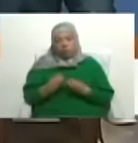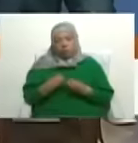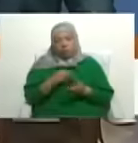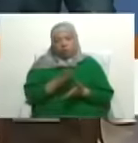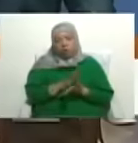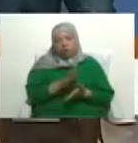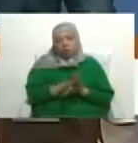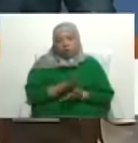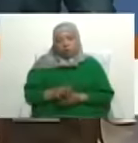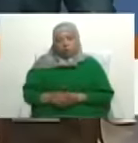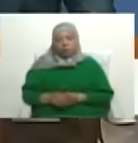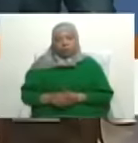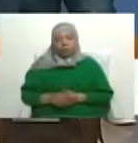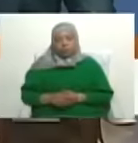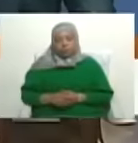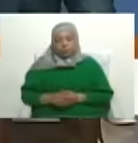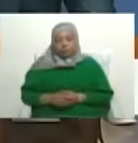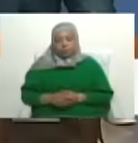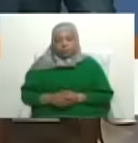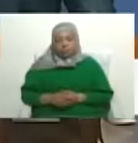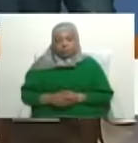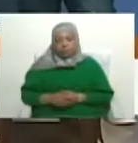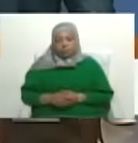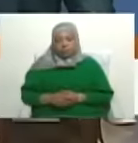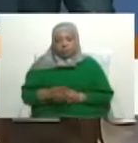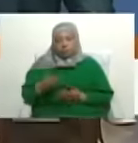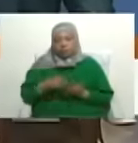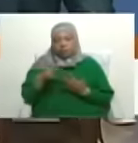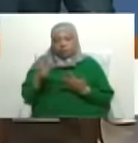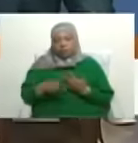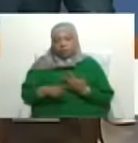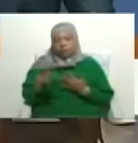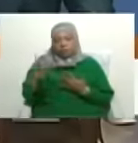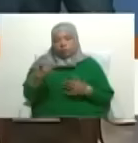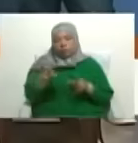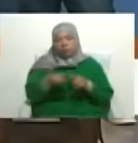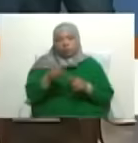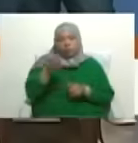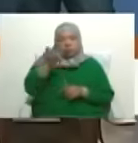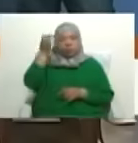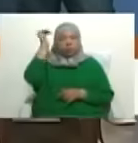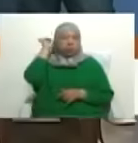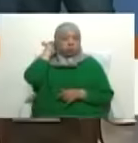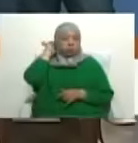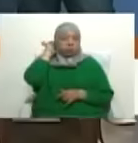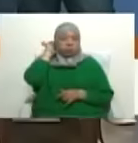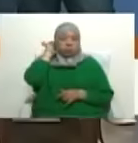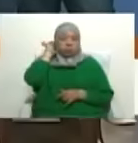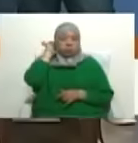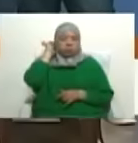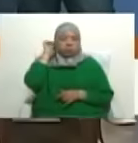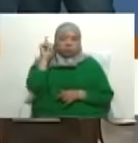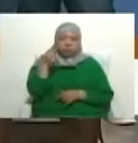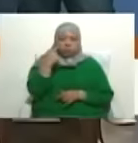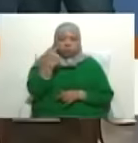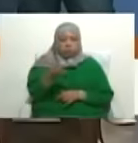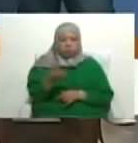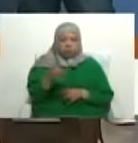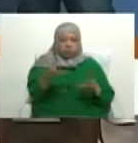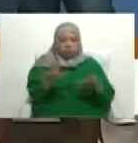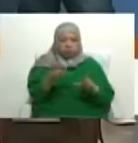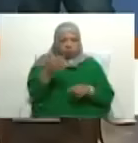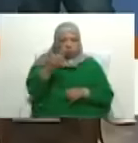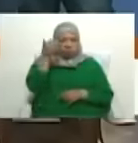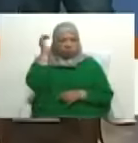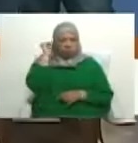tranquilo. ¿No vieron el programa de gobierno de la casta maldita de este apellido, Machado? ¿No lo vieron?